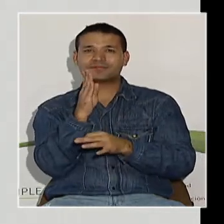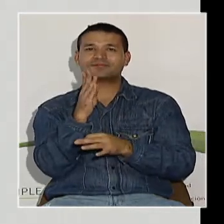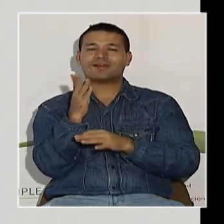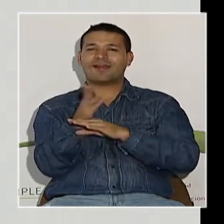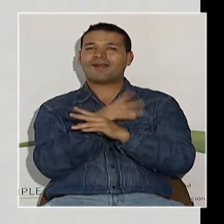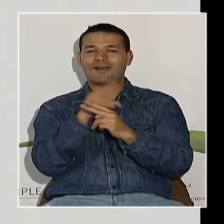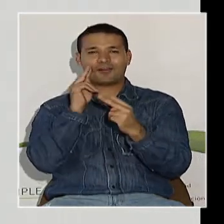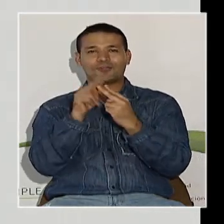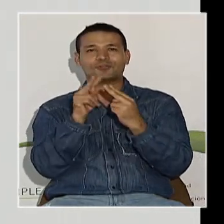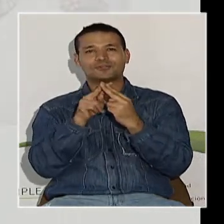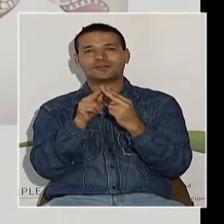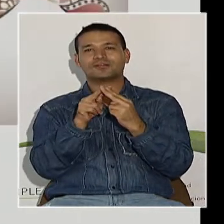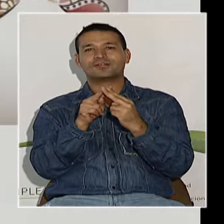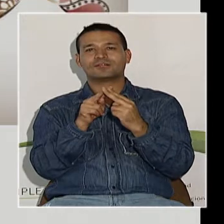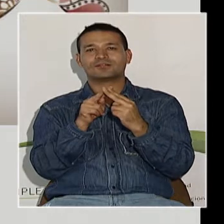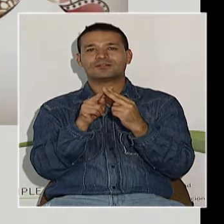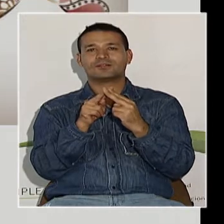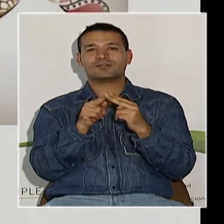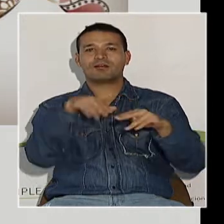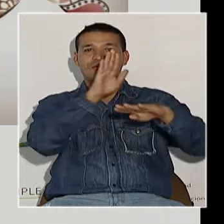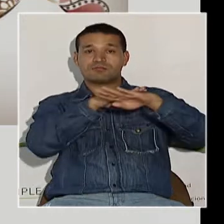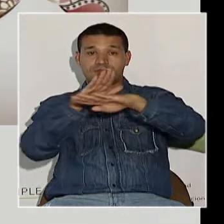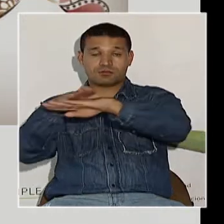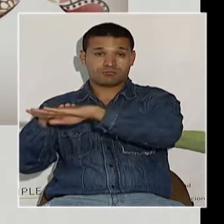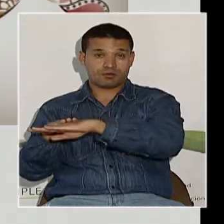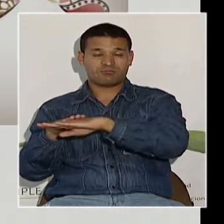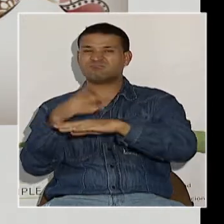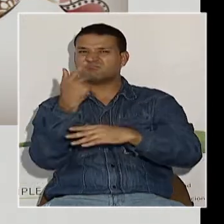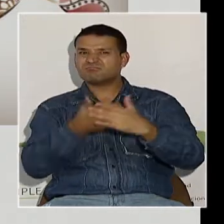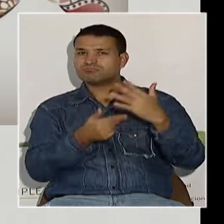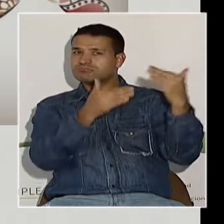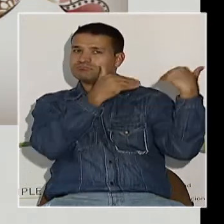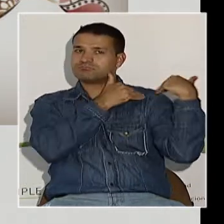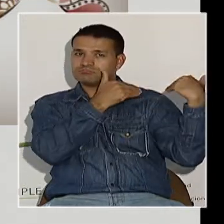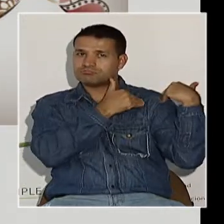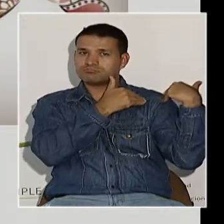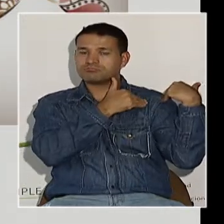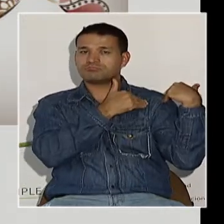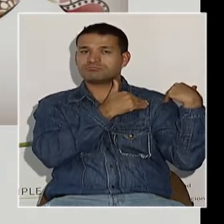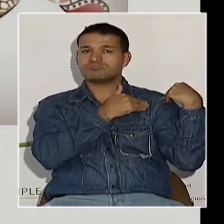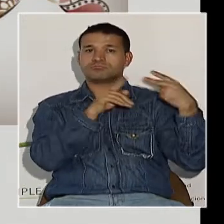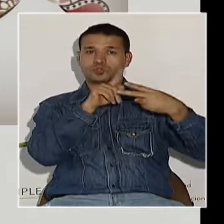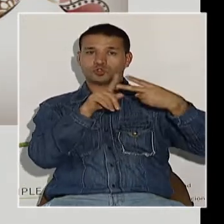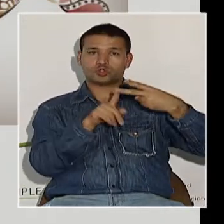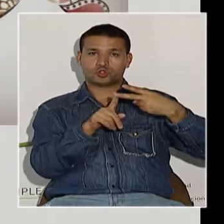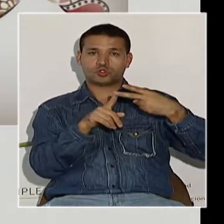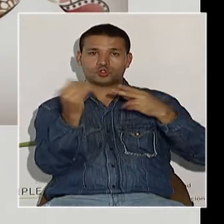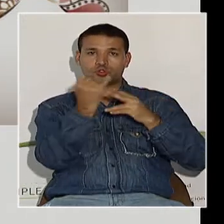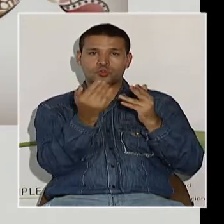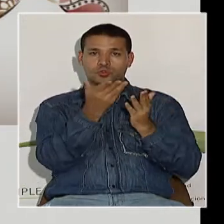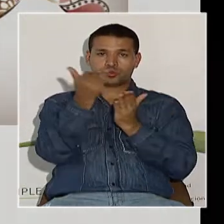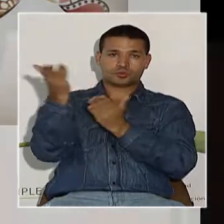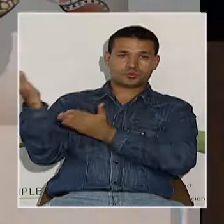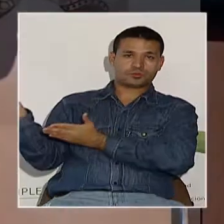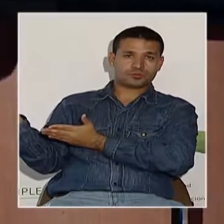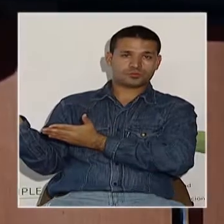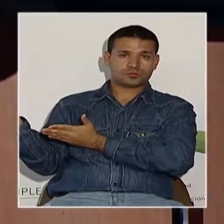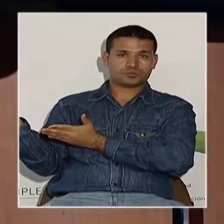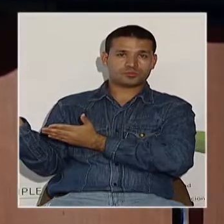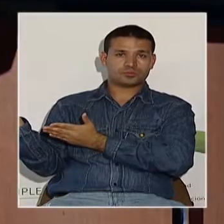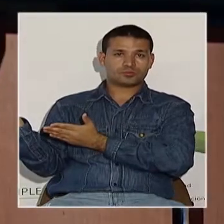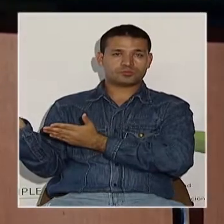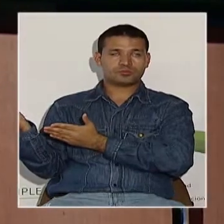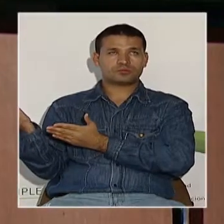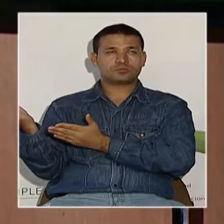algo que quise llamar un llamado a la responsabilidad. Estas dos imágenes pasa cuando nos dicen